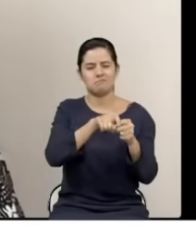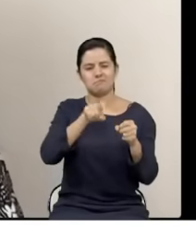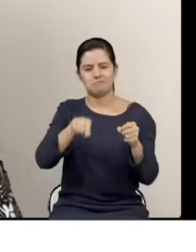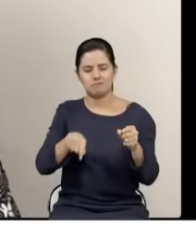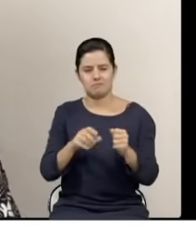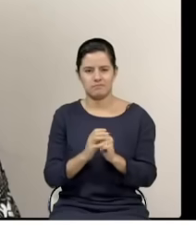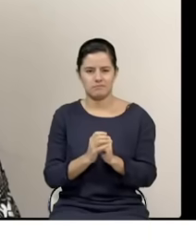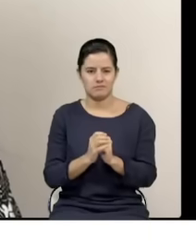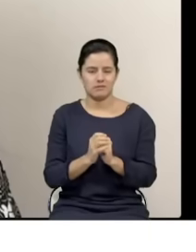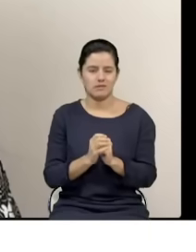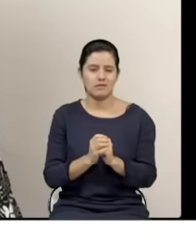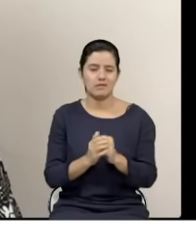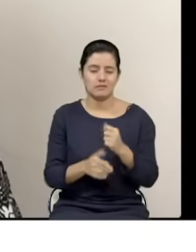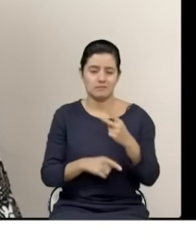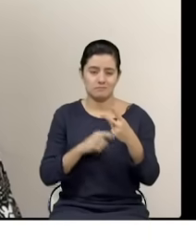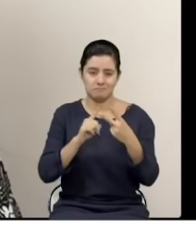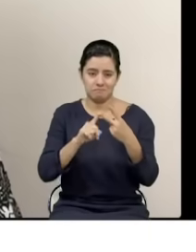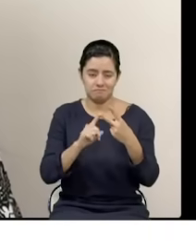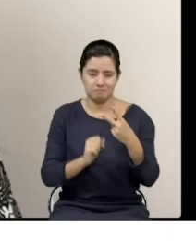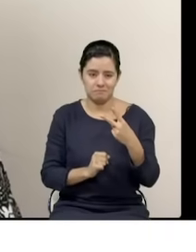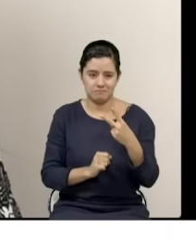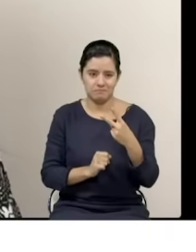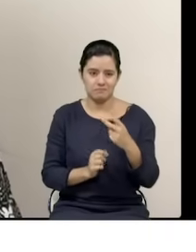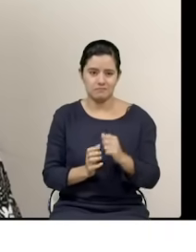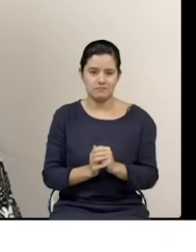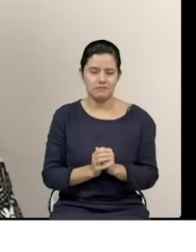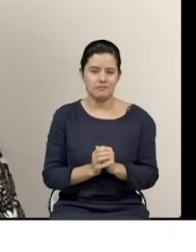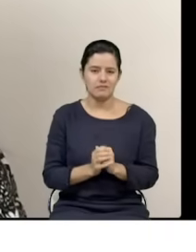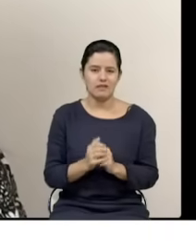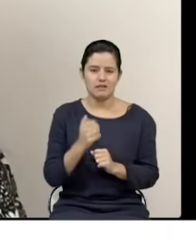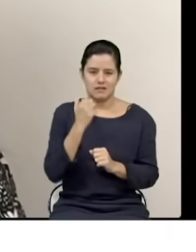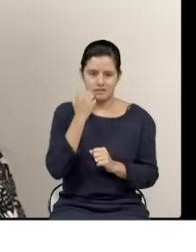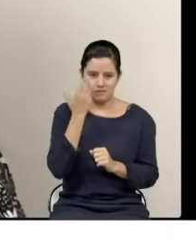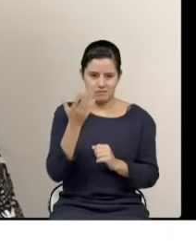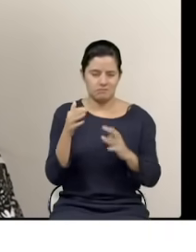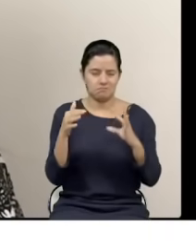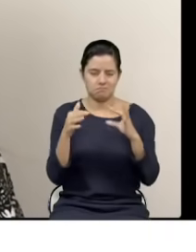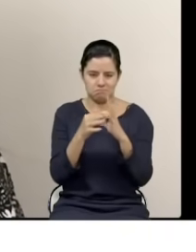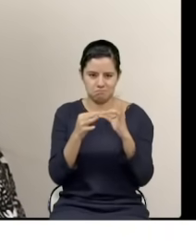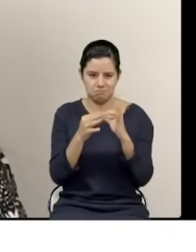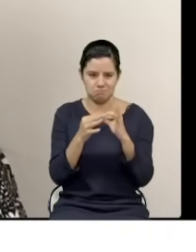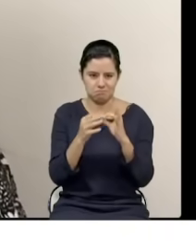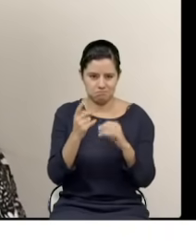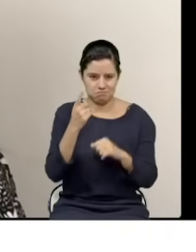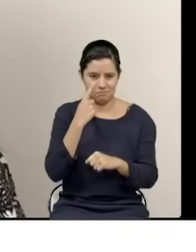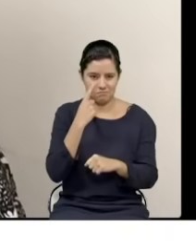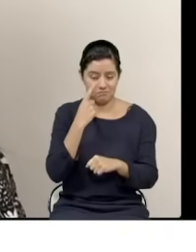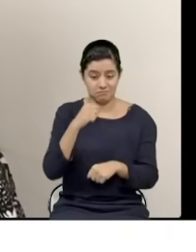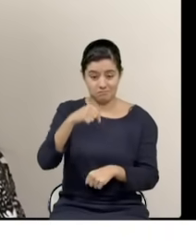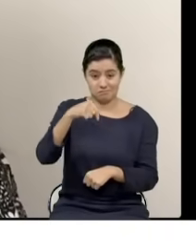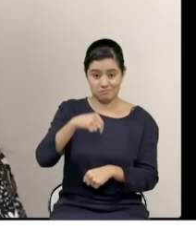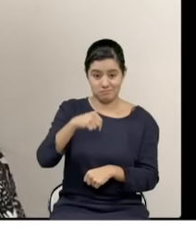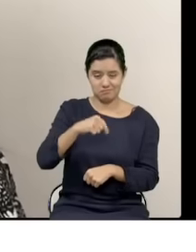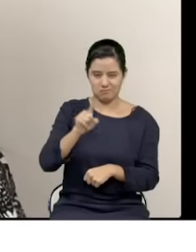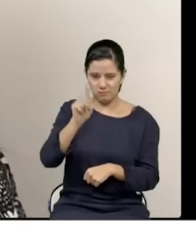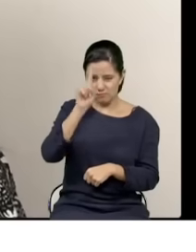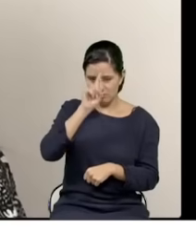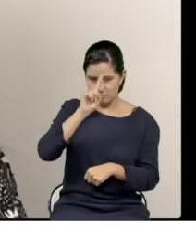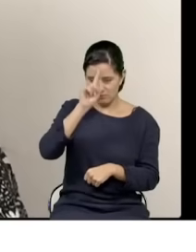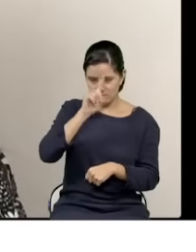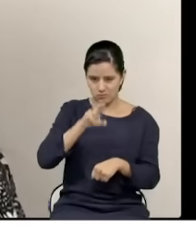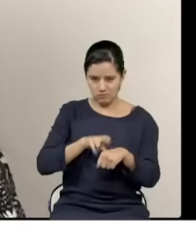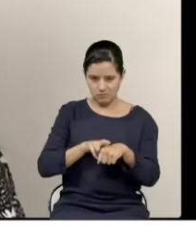en segundo lugar porque quiero ser muy enfático esto aquí ninguna consejería de este instituto